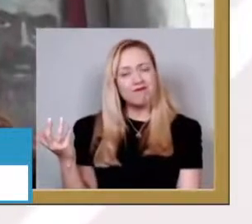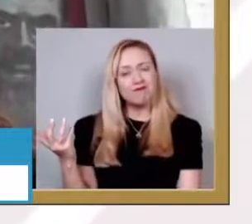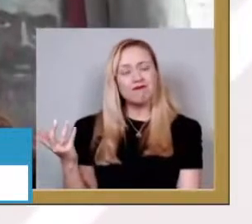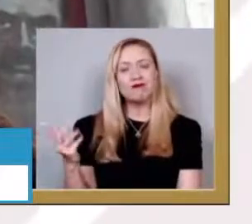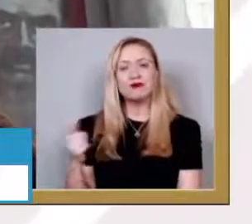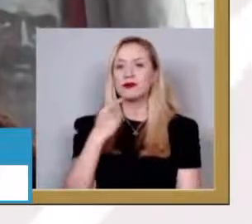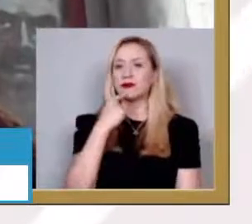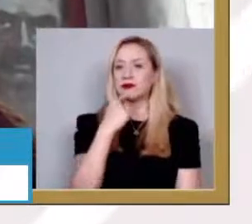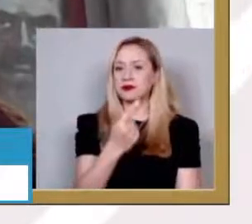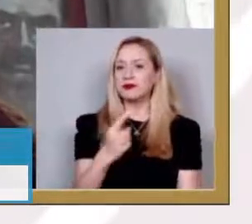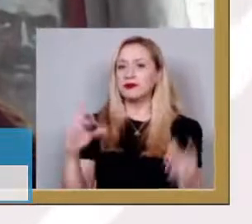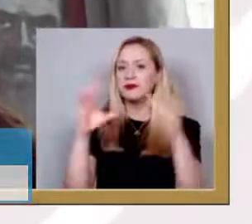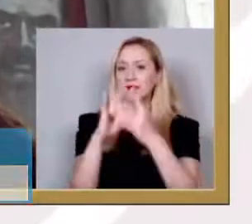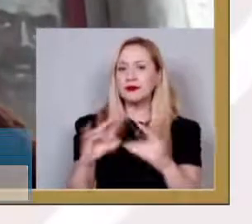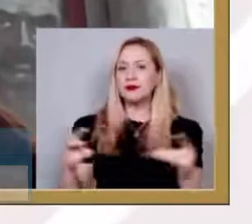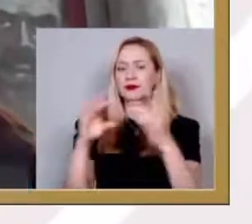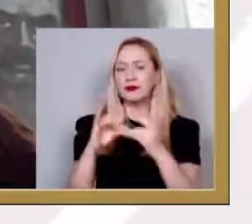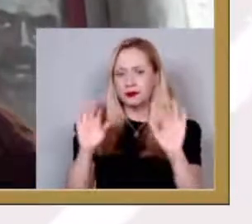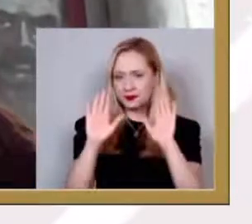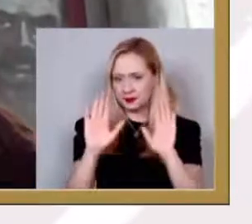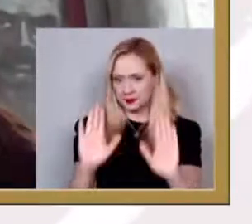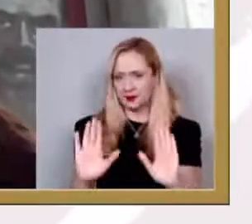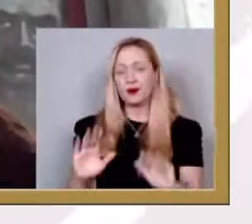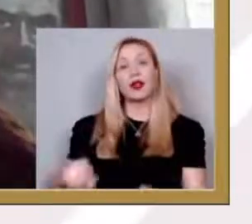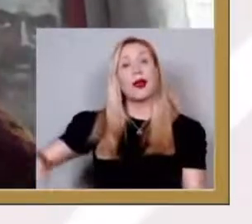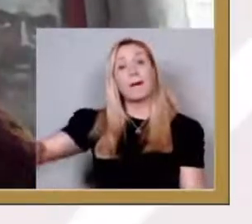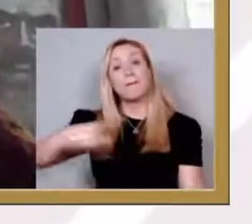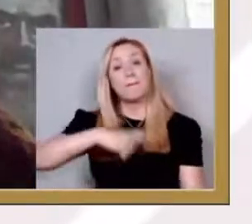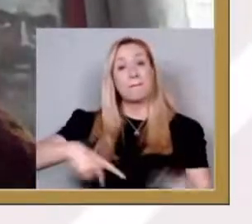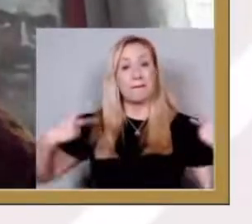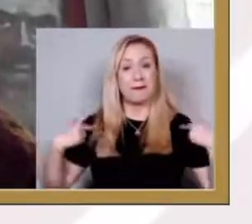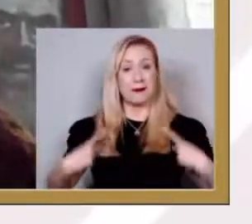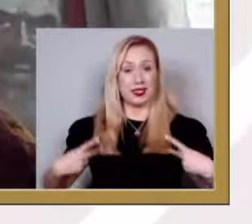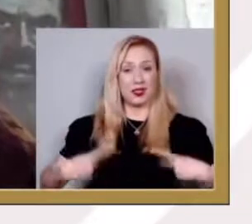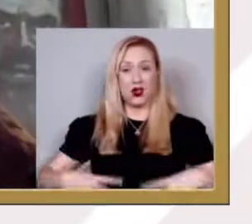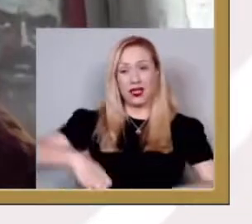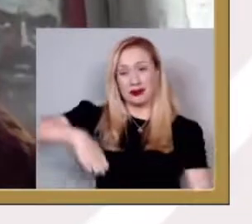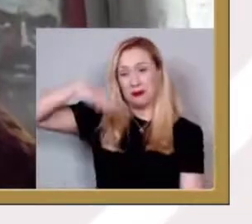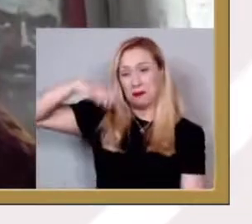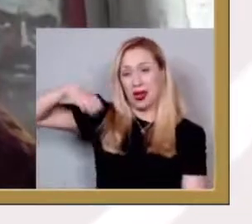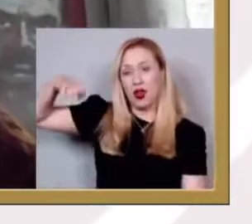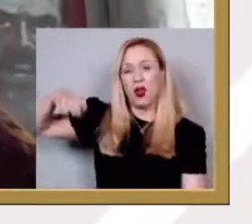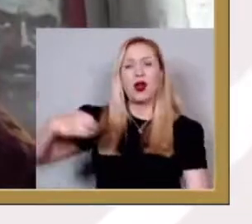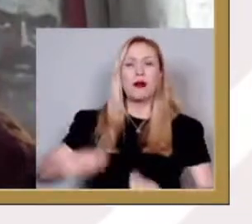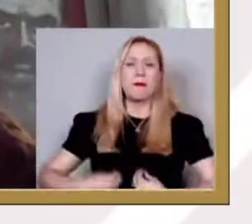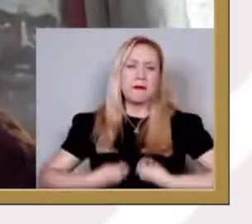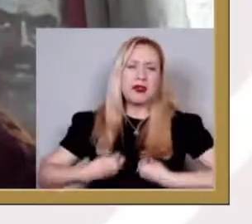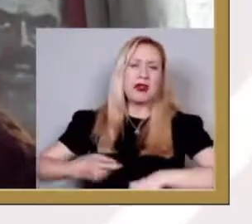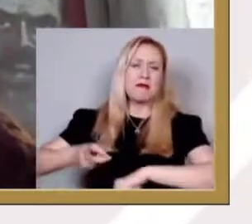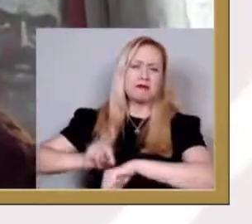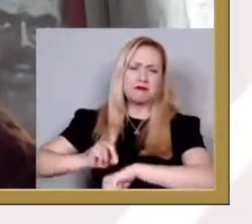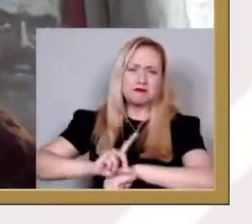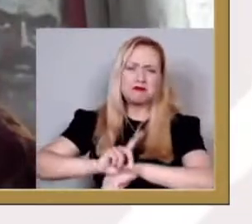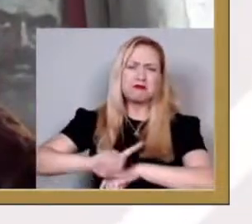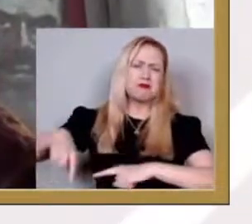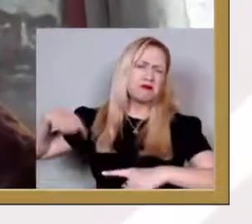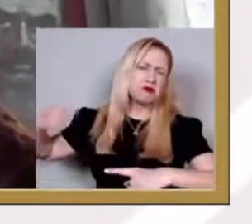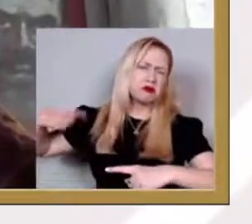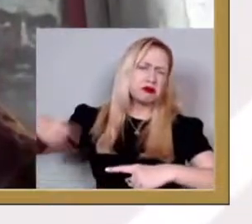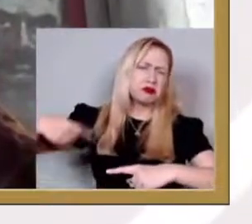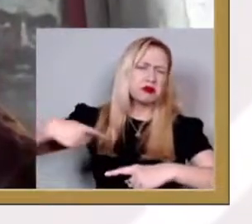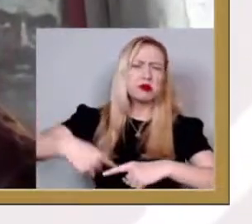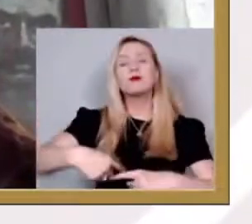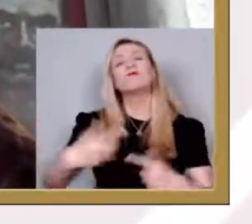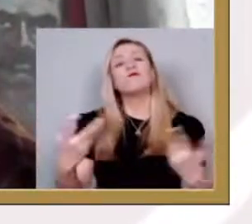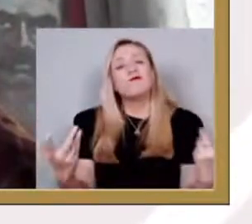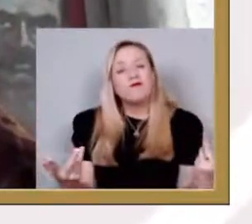primer bloque, las personas mayores en lo cotidiano e históricamente nos hemos enfrentado